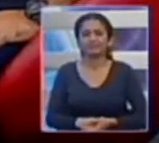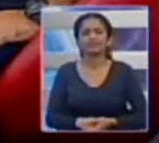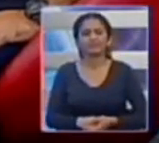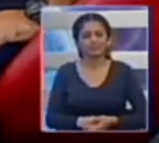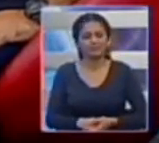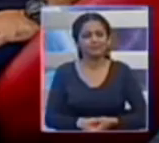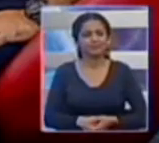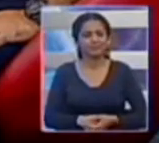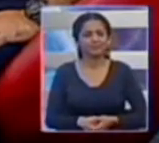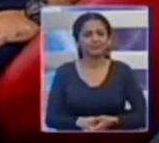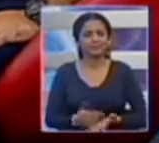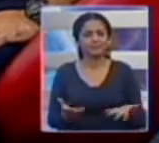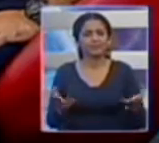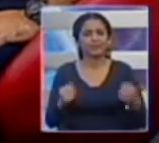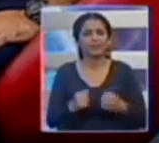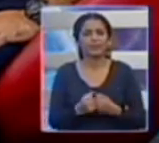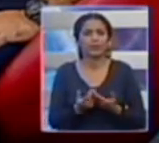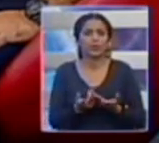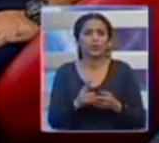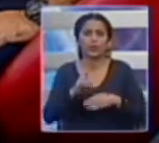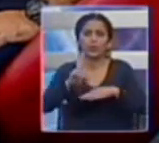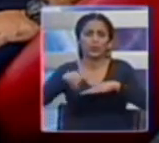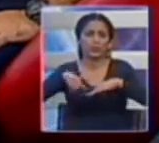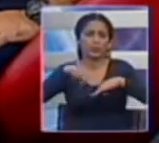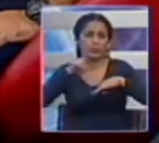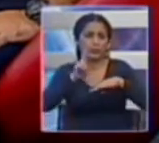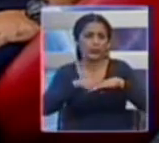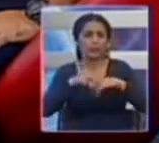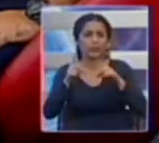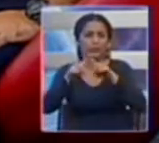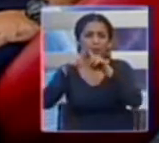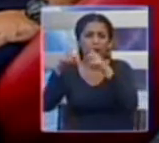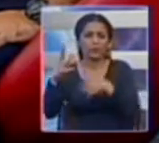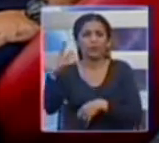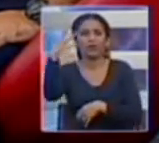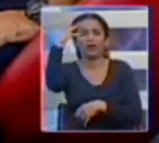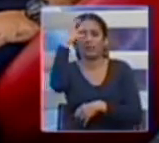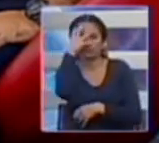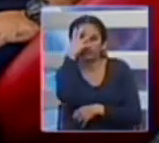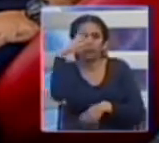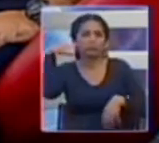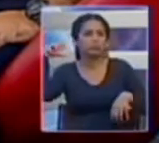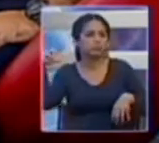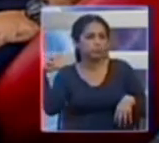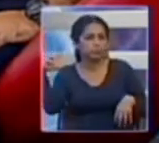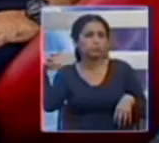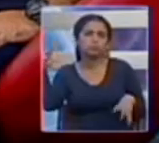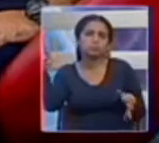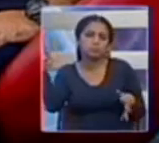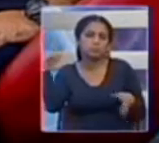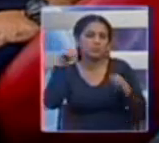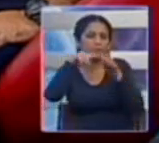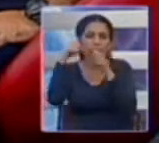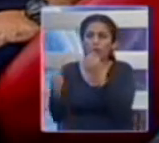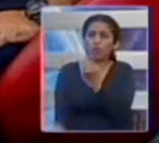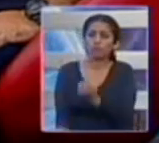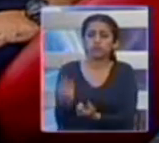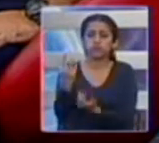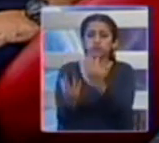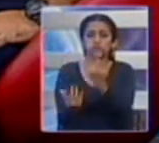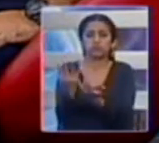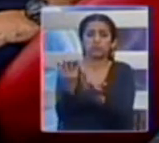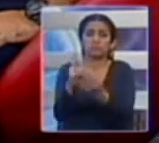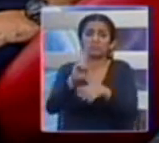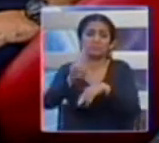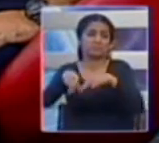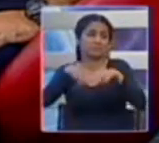viejos, tradición que, la de los años viejos, digo, tradición que no la podemos perder, está ahí, eso ha